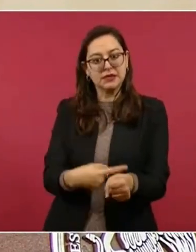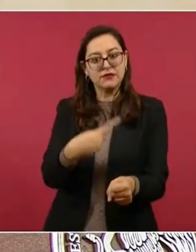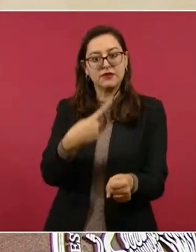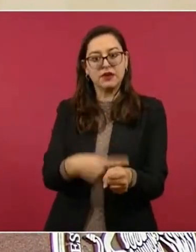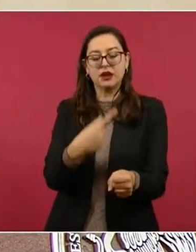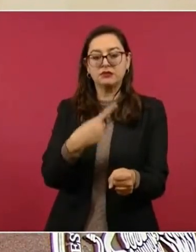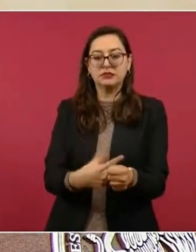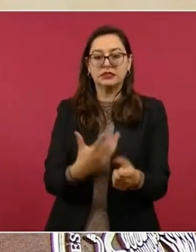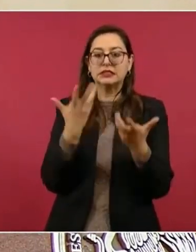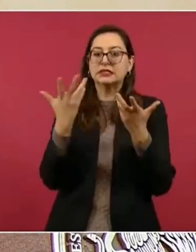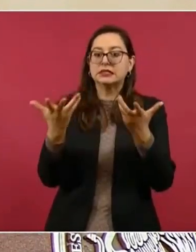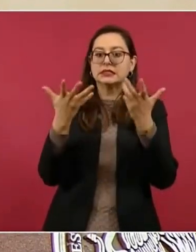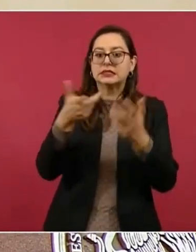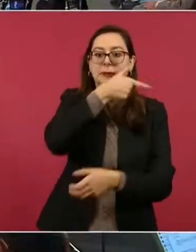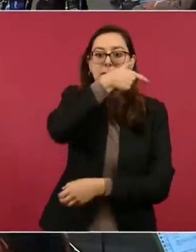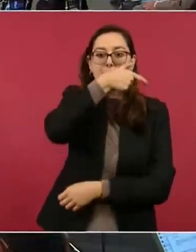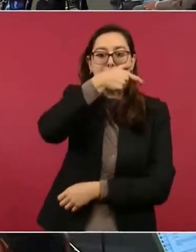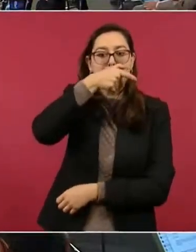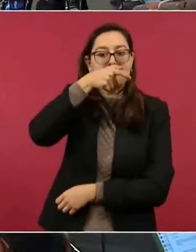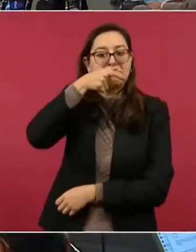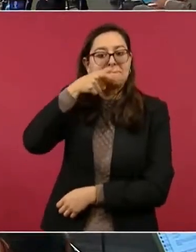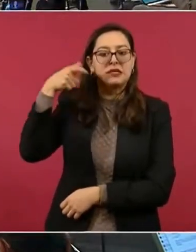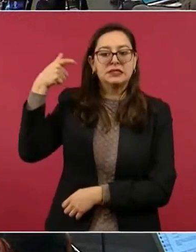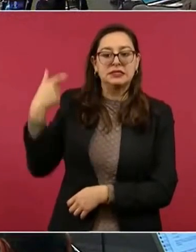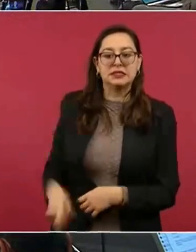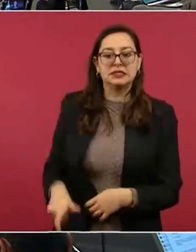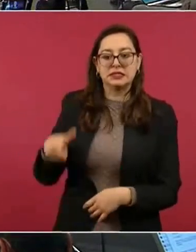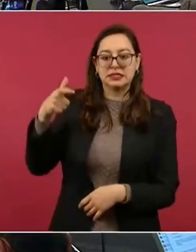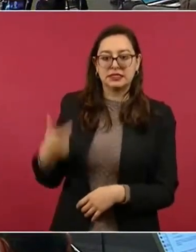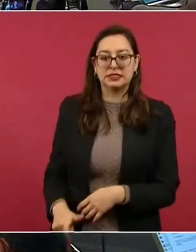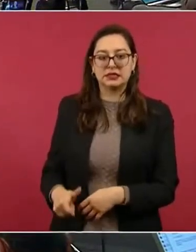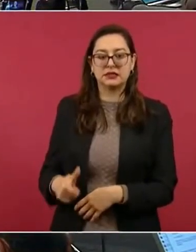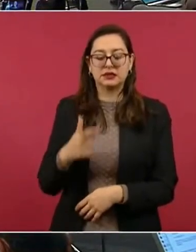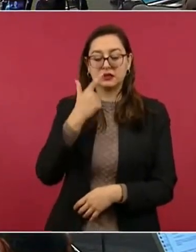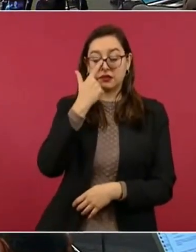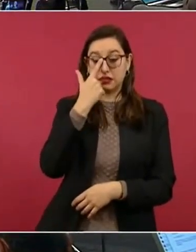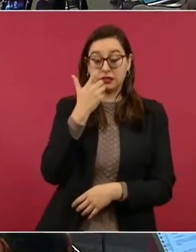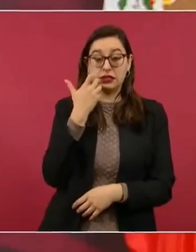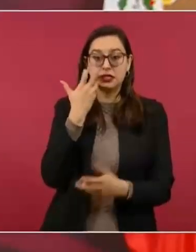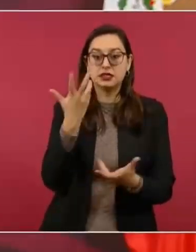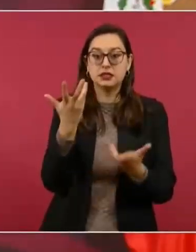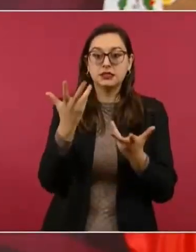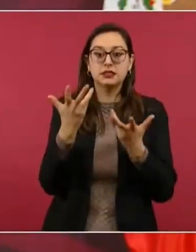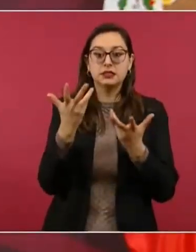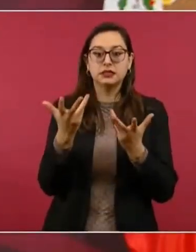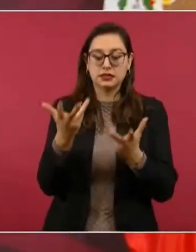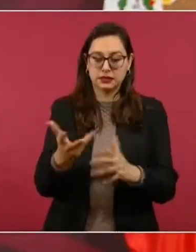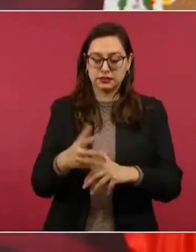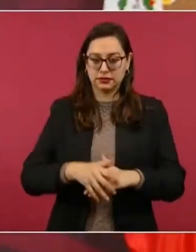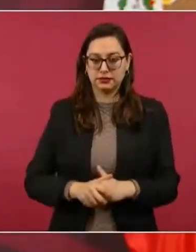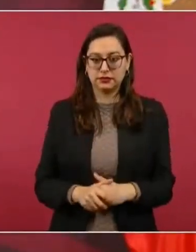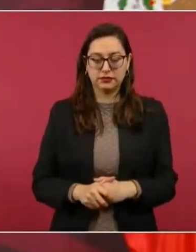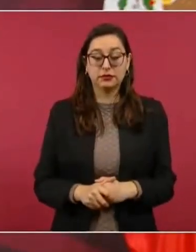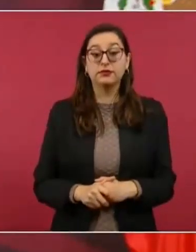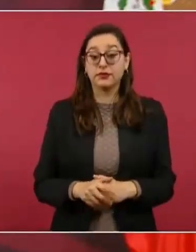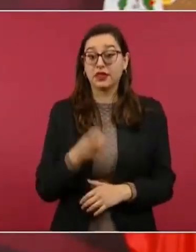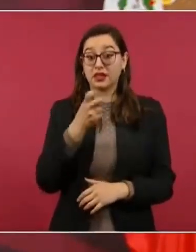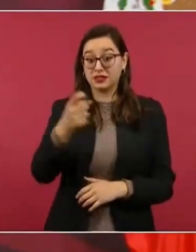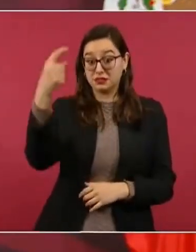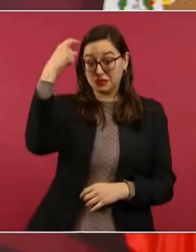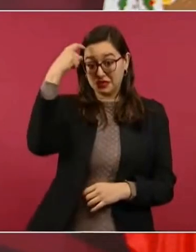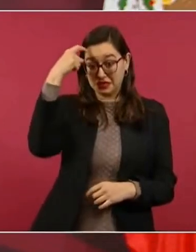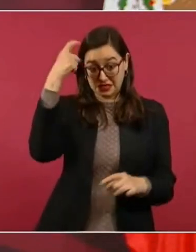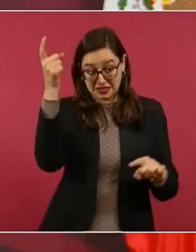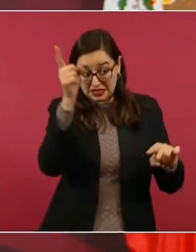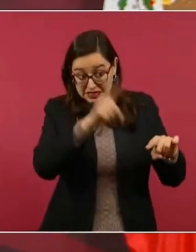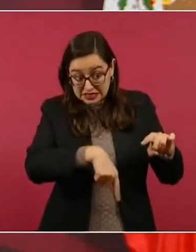por la ambición al dinero, que tenemos que irla contrarrestando, que eso es parte de la